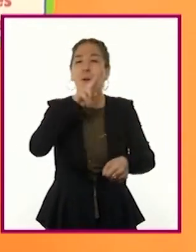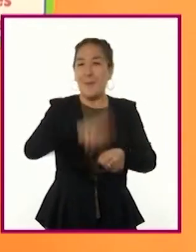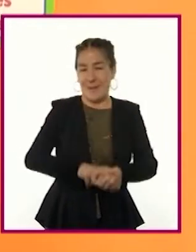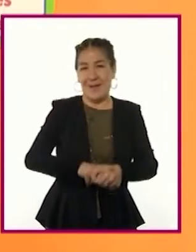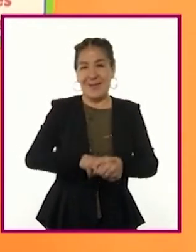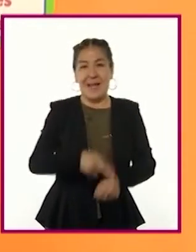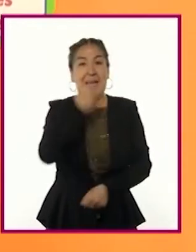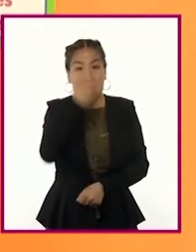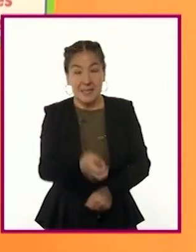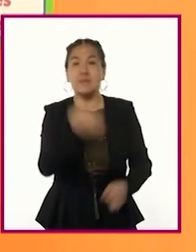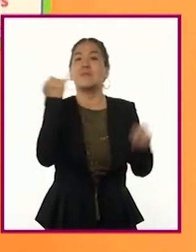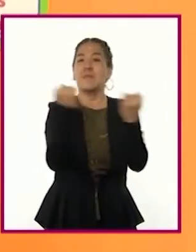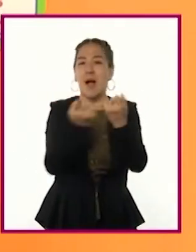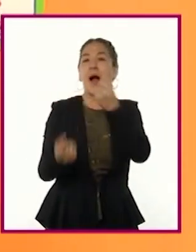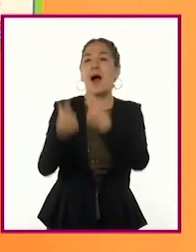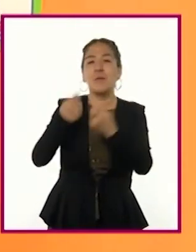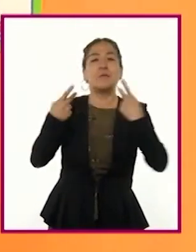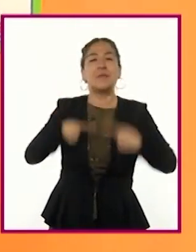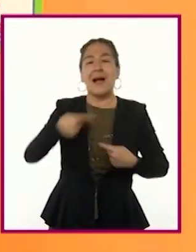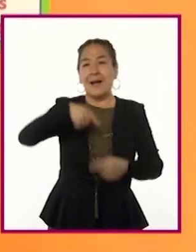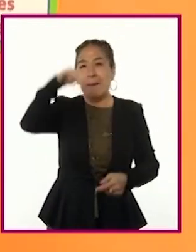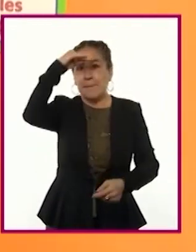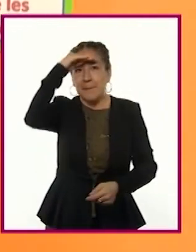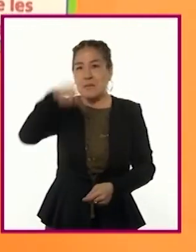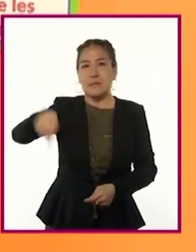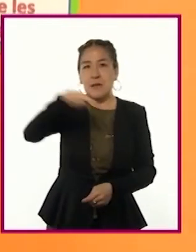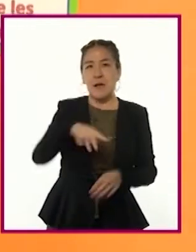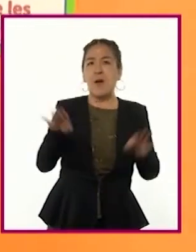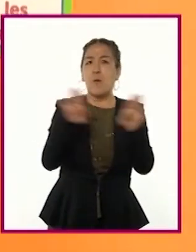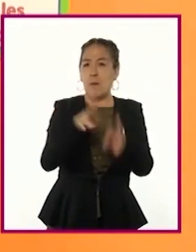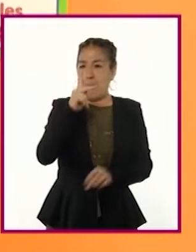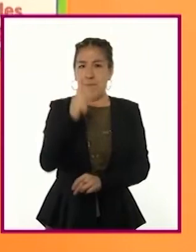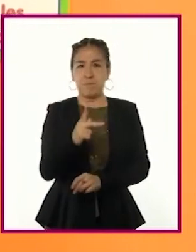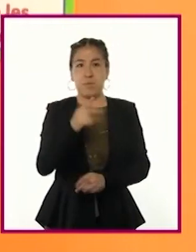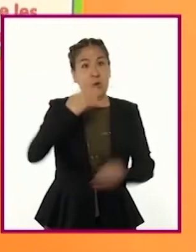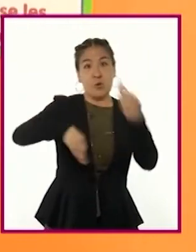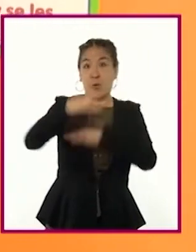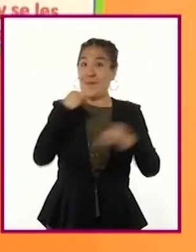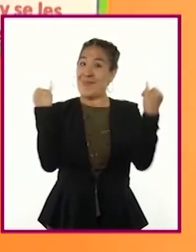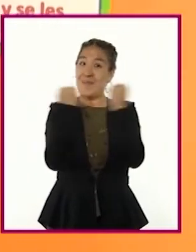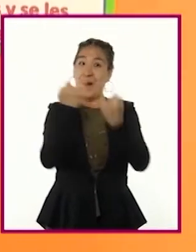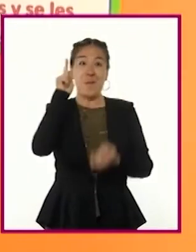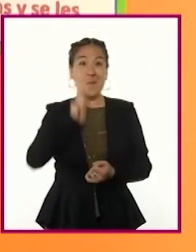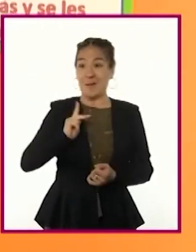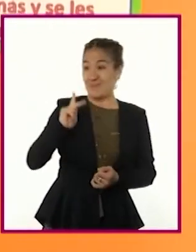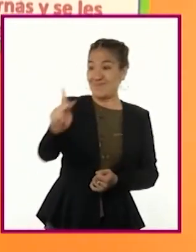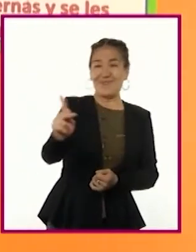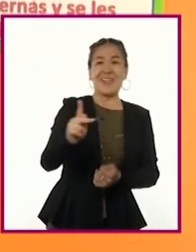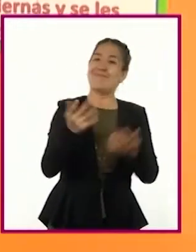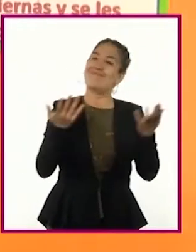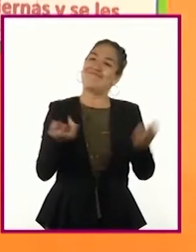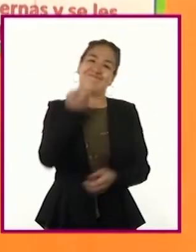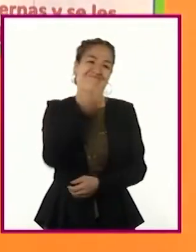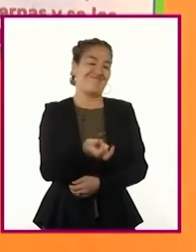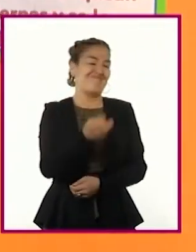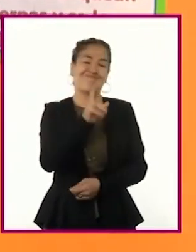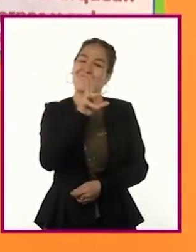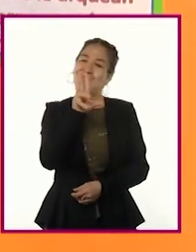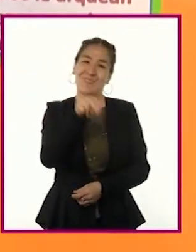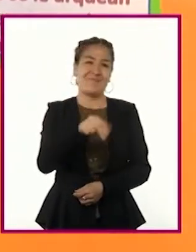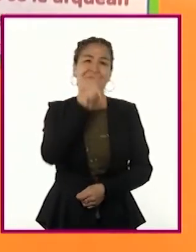Asimismo, algunas personas creen que todos los ciclos menstruales son iguales, pero esto es